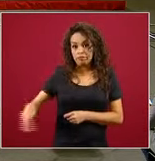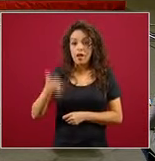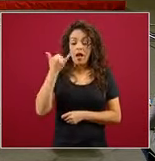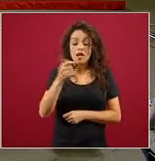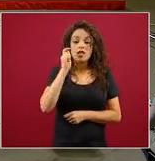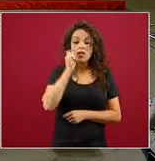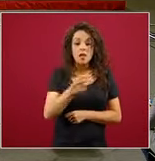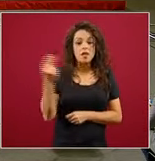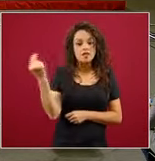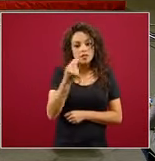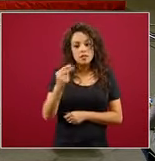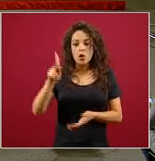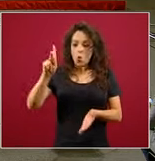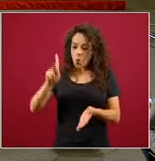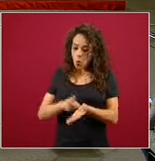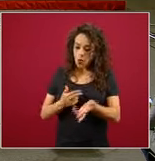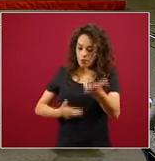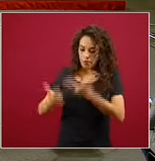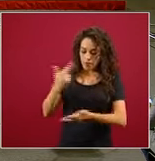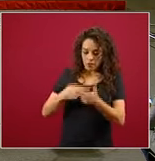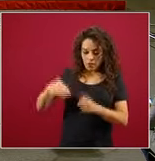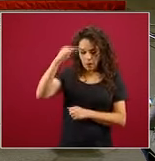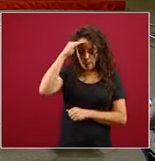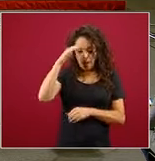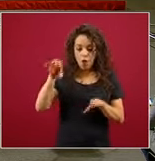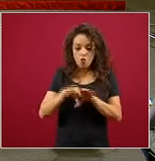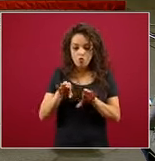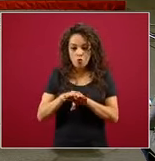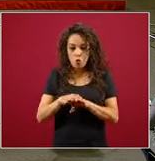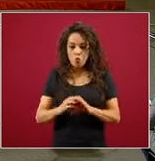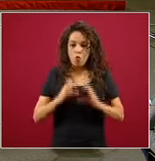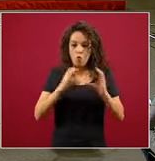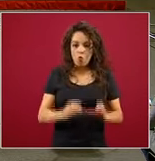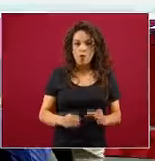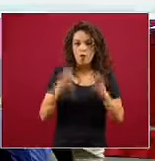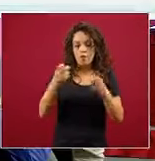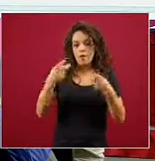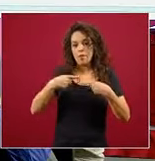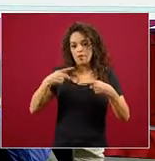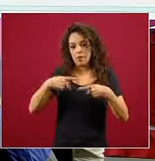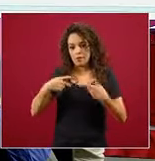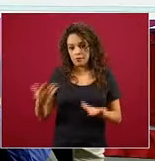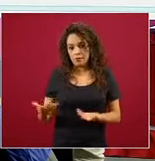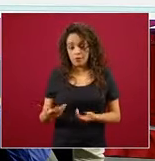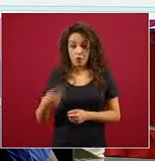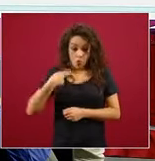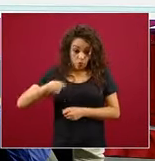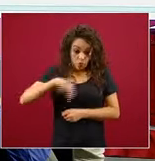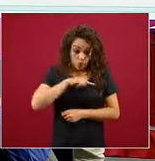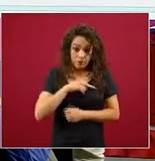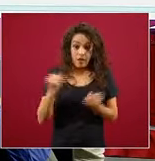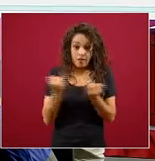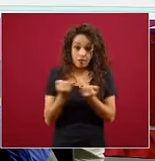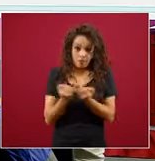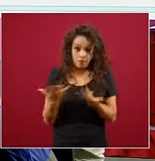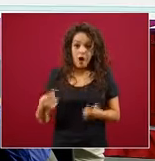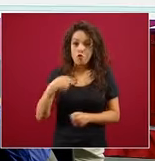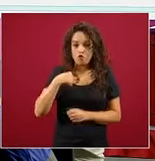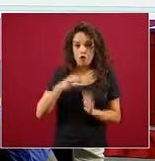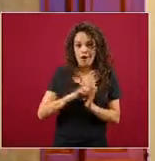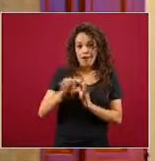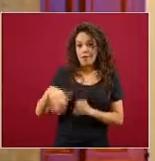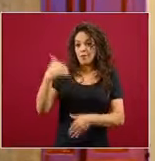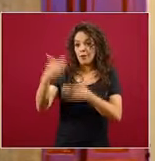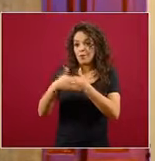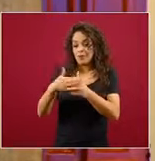nos ocupamos de nuestros mayores, bueno, cómo nos ocupamos de nosotros mismos, yo ya tengo 63 años pronto,